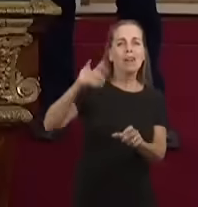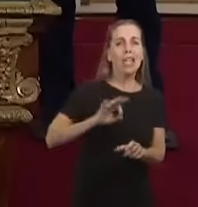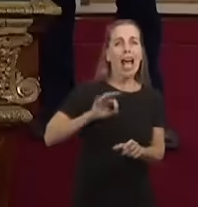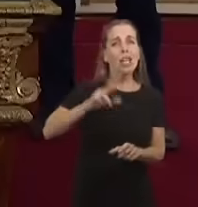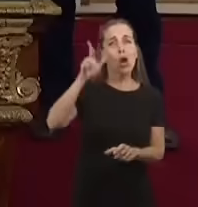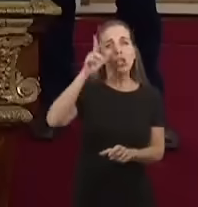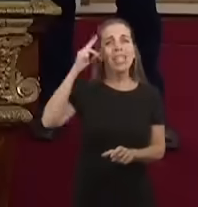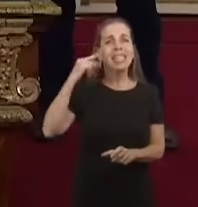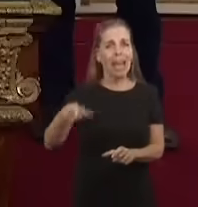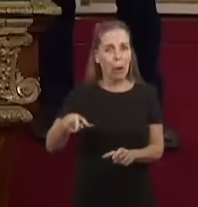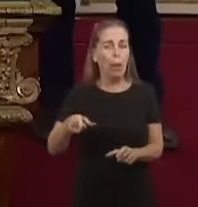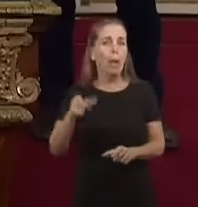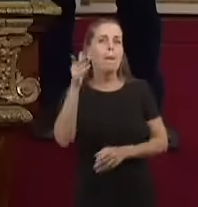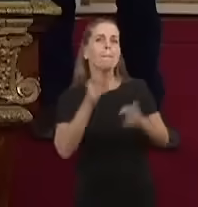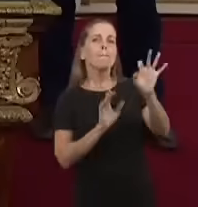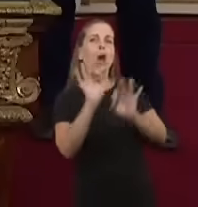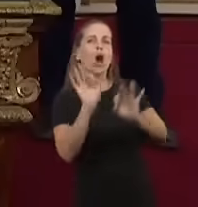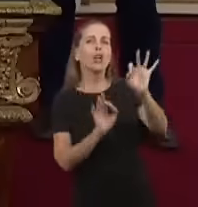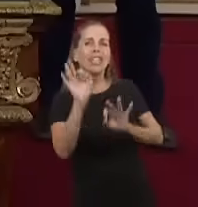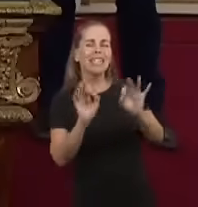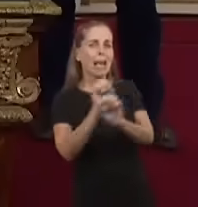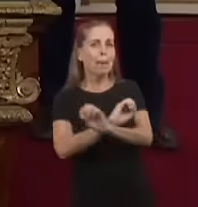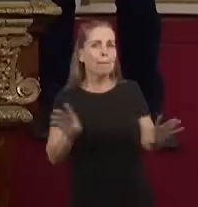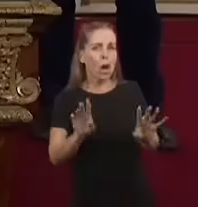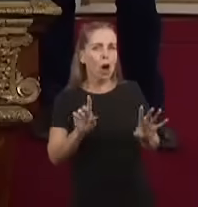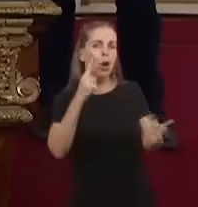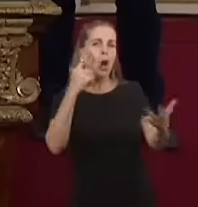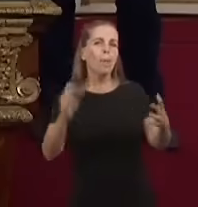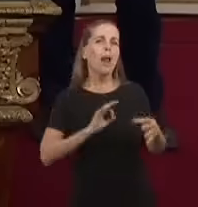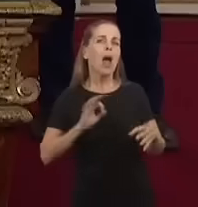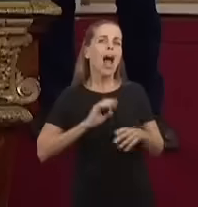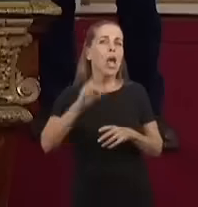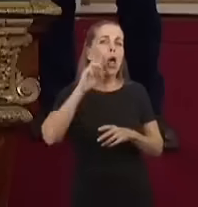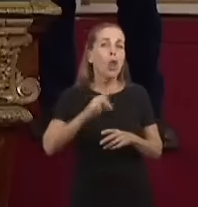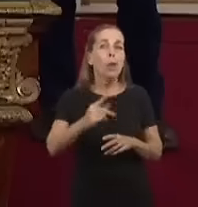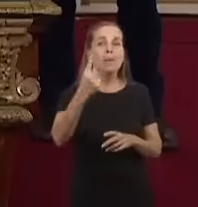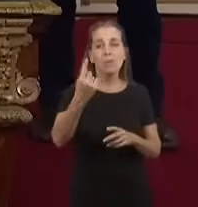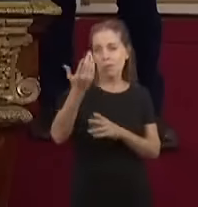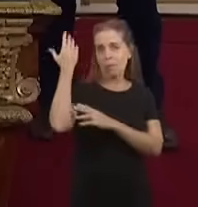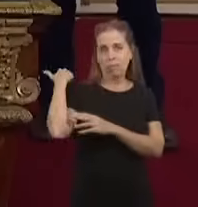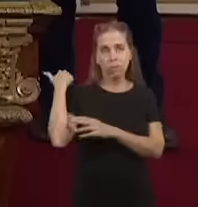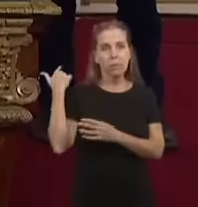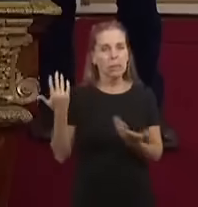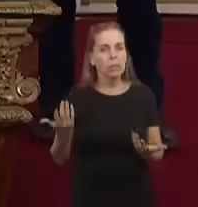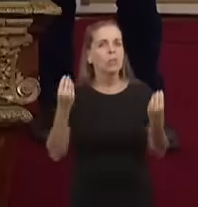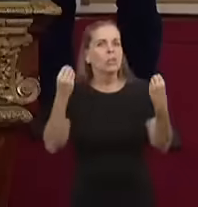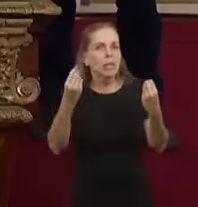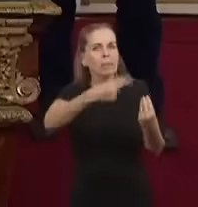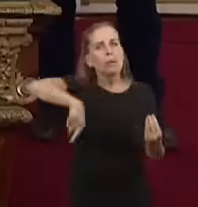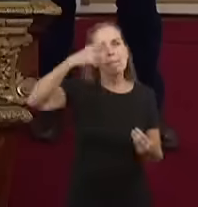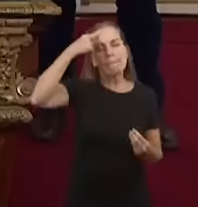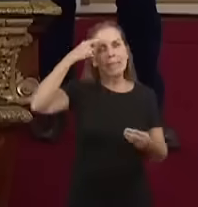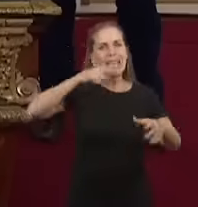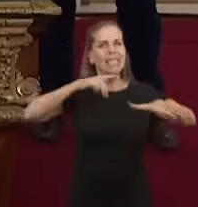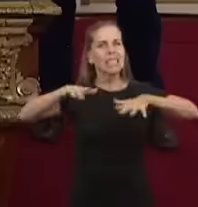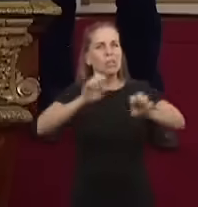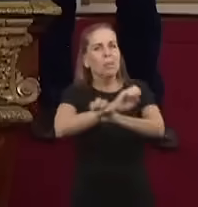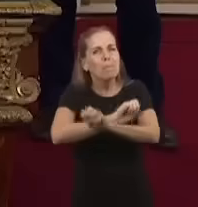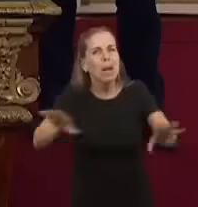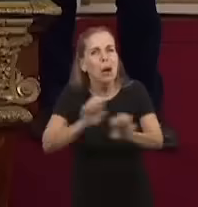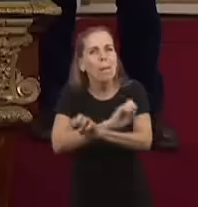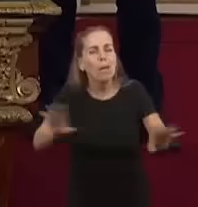indicadores sociales peores a la de la crisis del año 2001 lo cual significa que no enfrentábamos a la peor crisis de la historia de nuestro